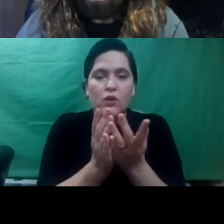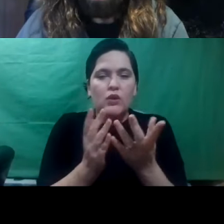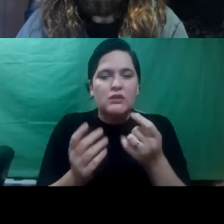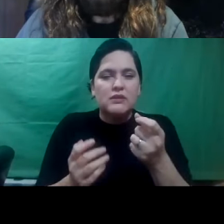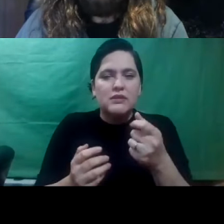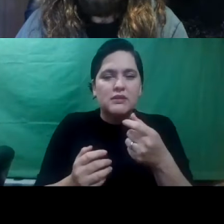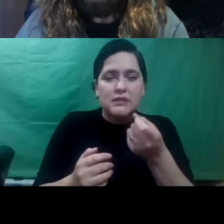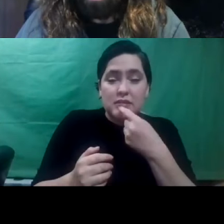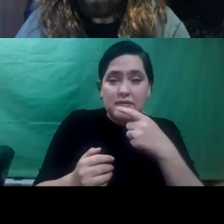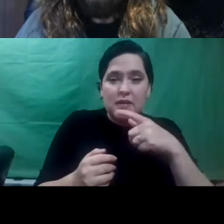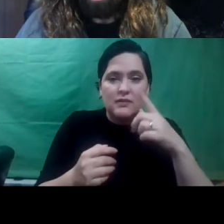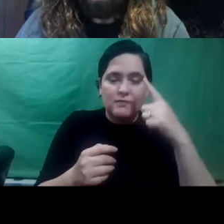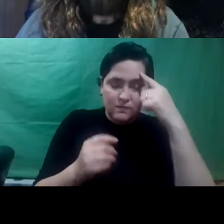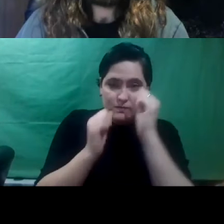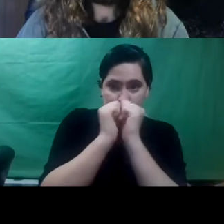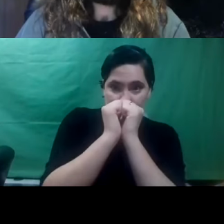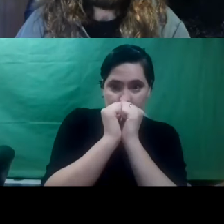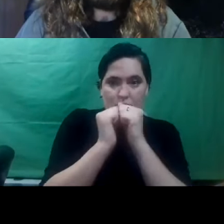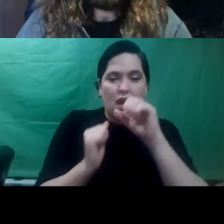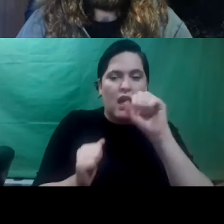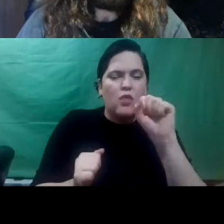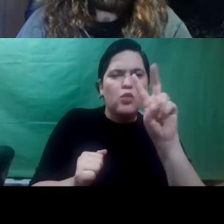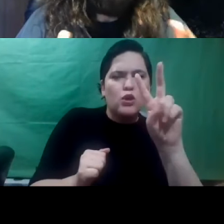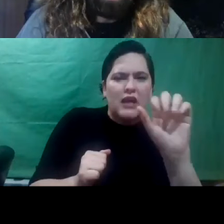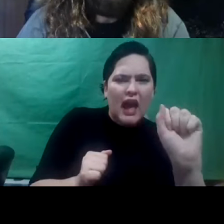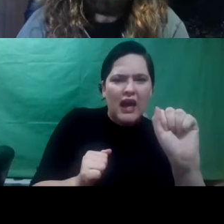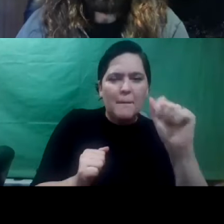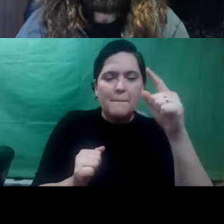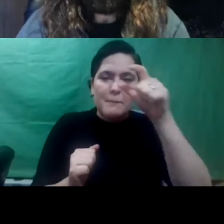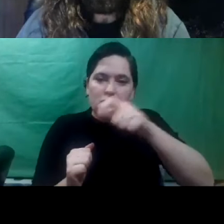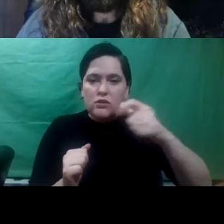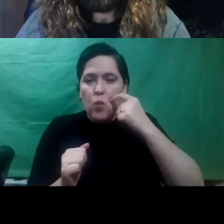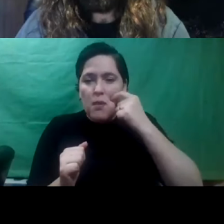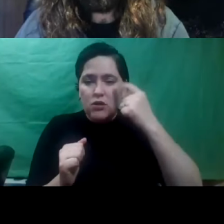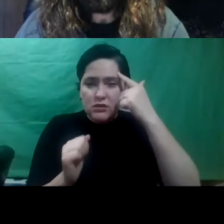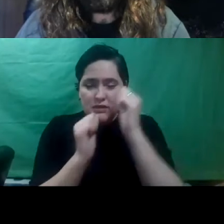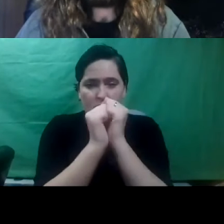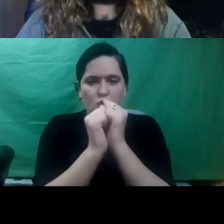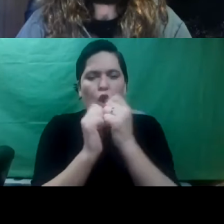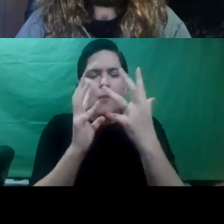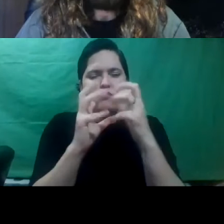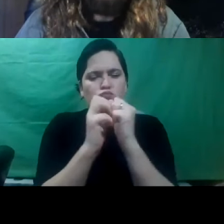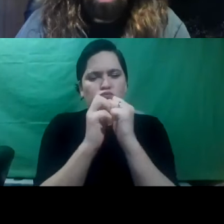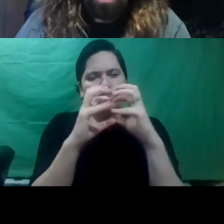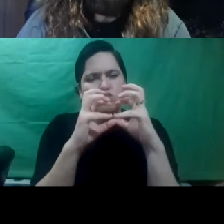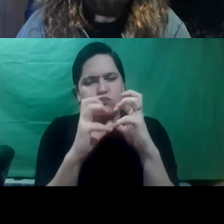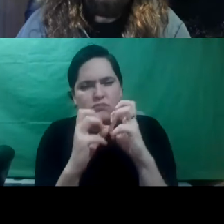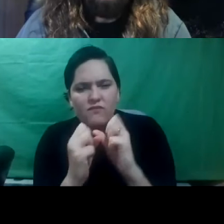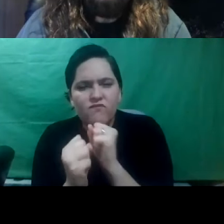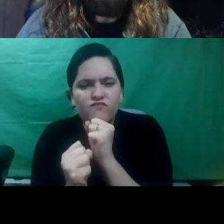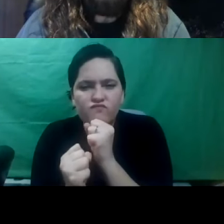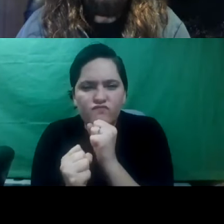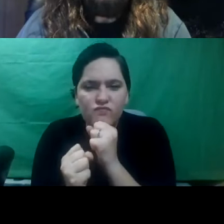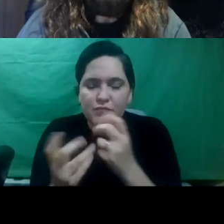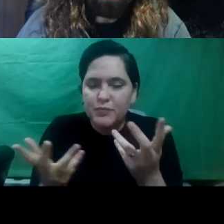activación del receptor de serotonina 2A en el cerebro humano, y el envejecimiento del cerebro, para finalmente dar algunas conclusiones y las proyecciones que tienen que ver